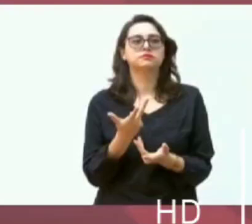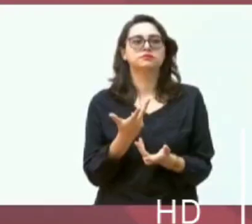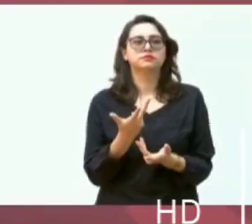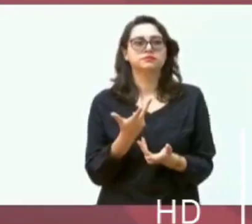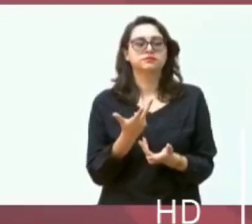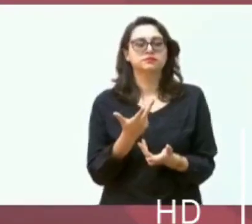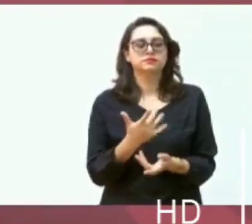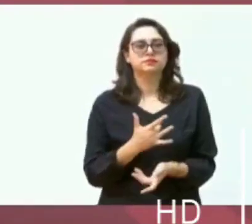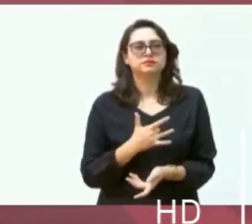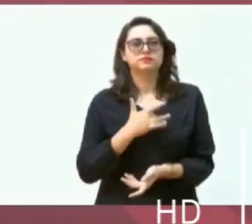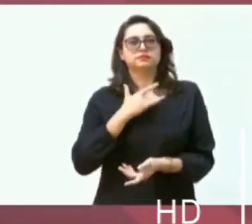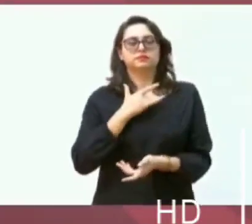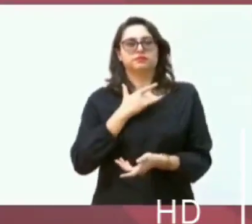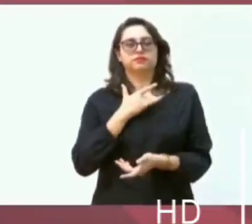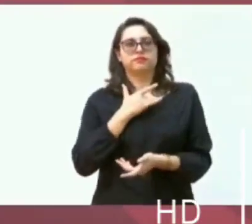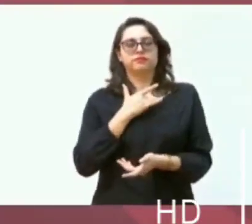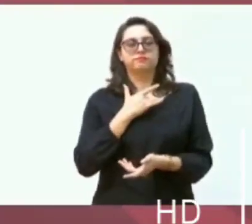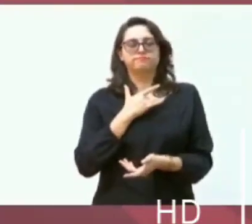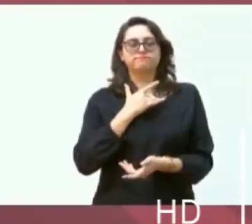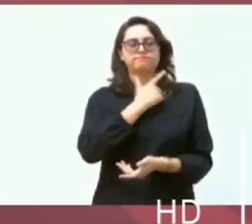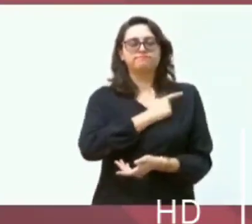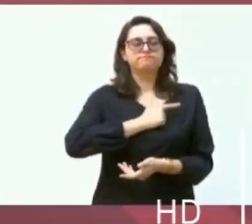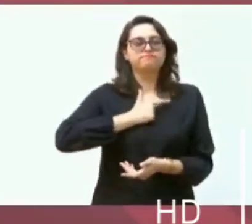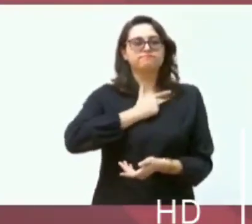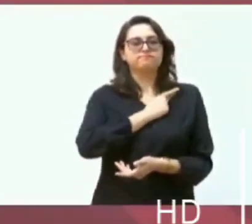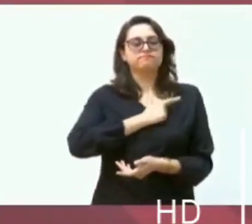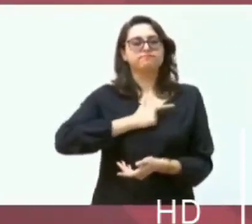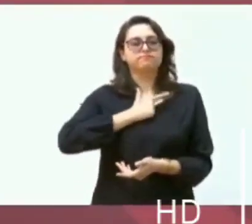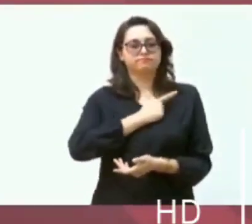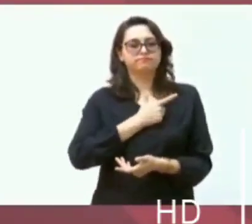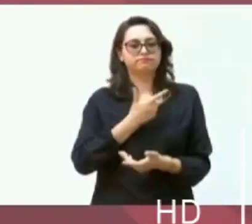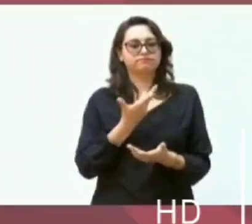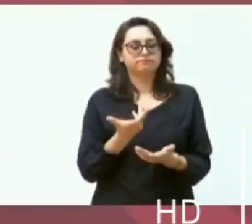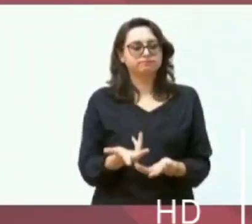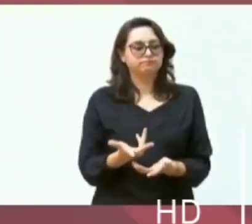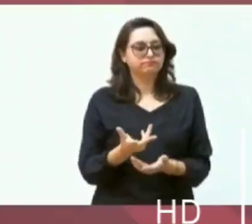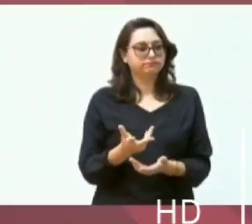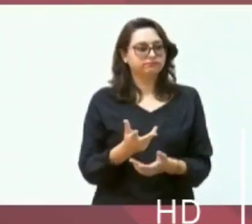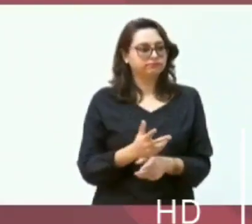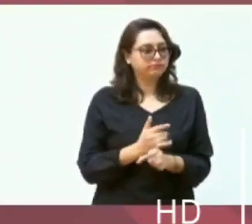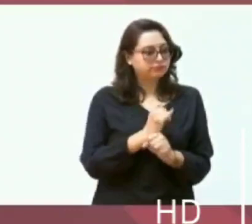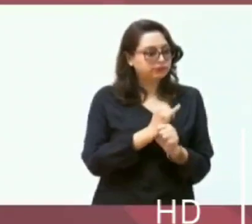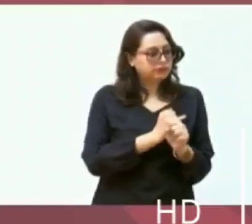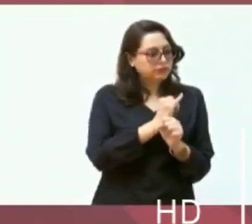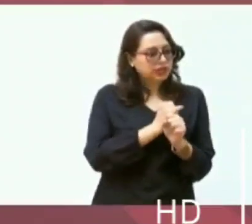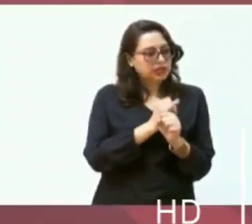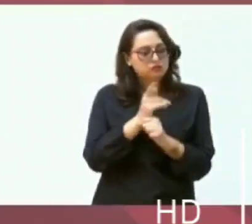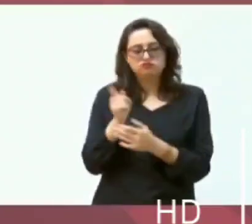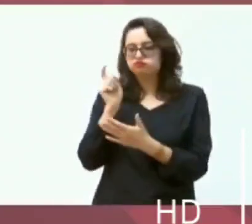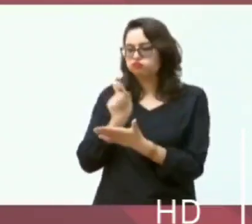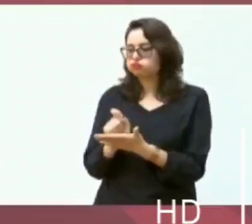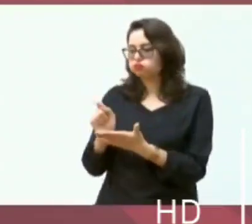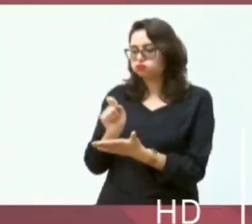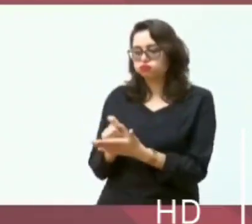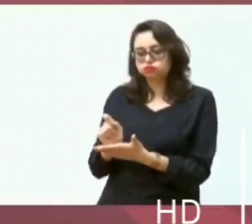me causa mucho placer escribir sobre historia,